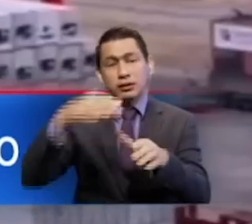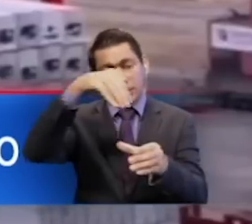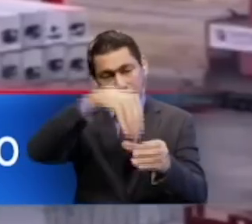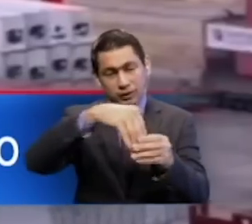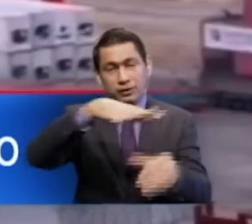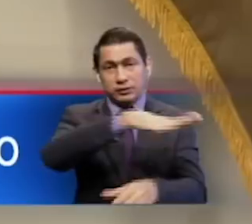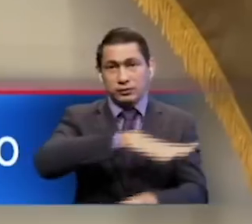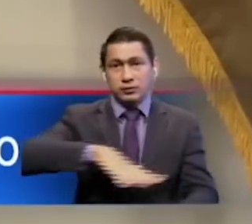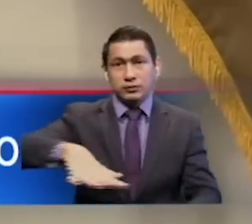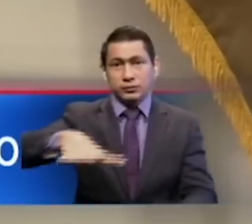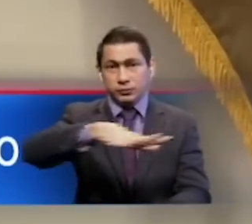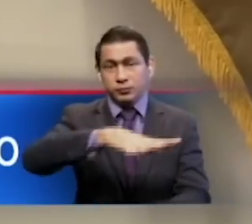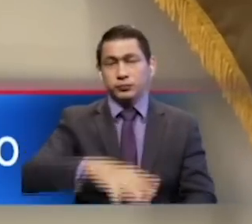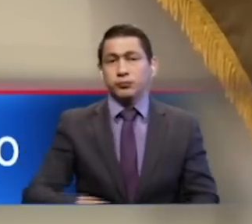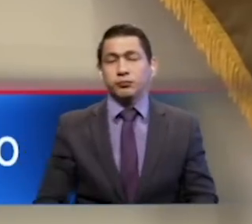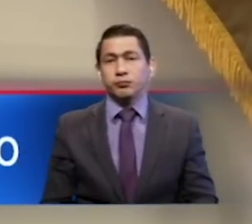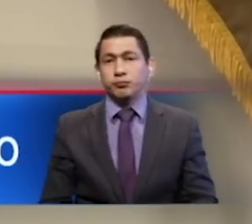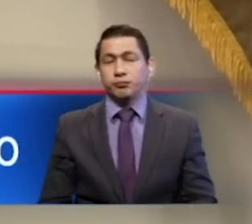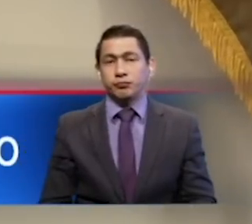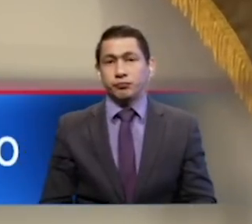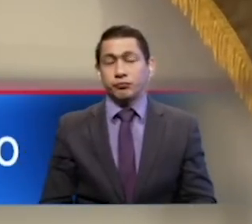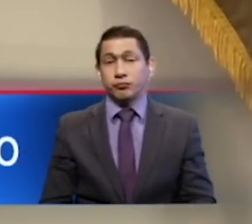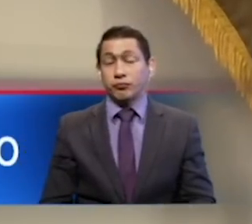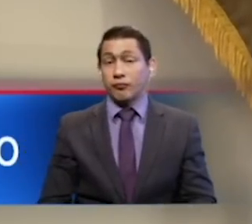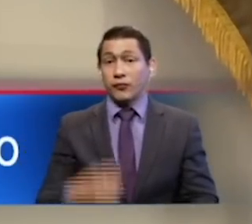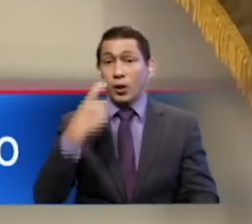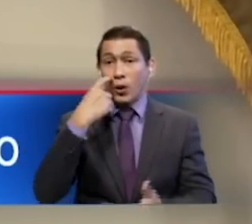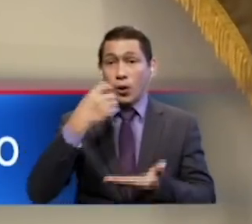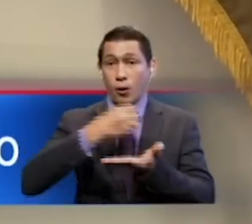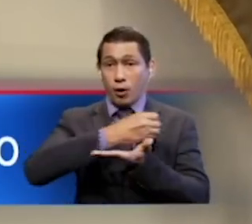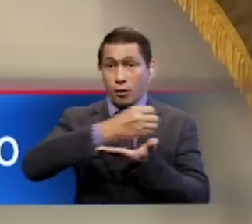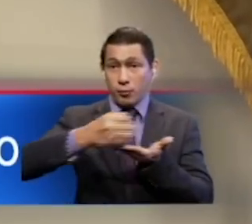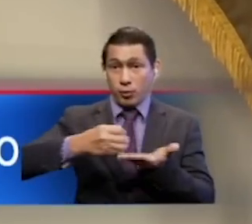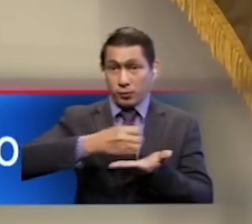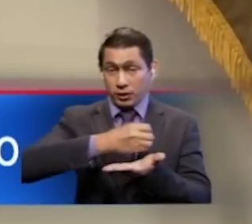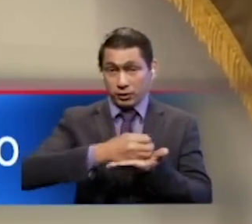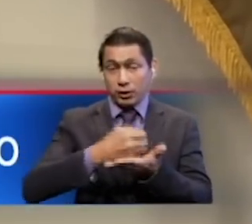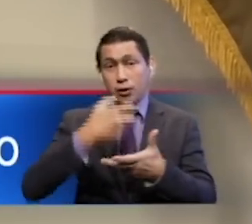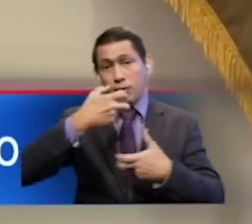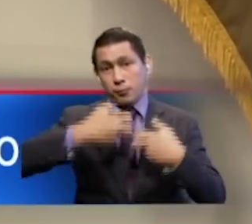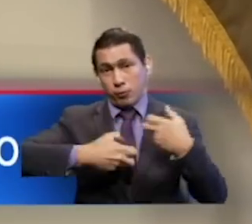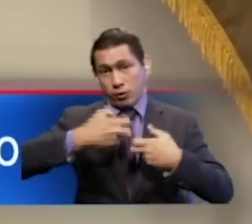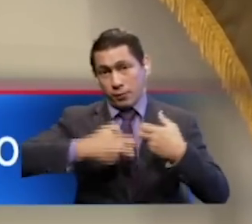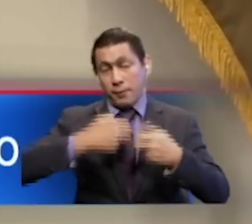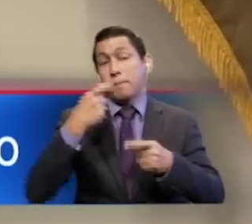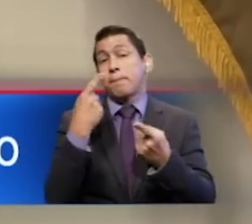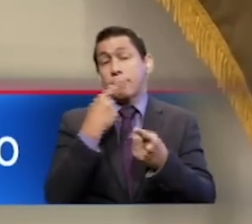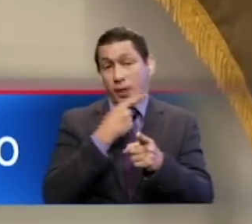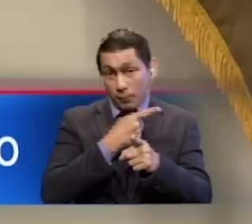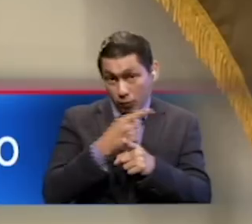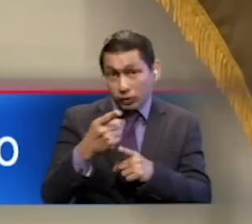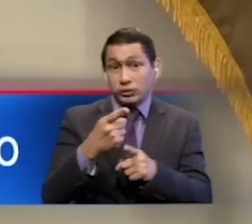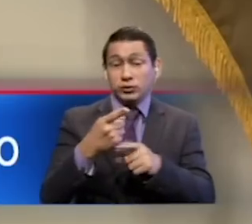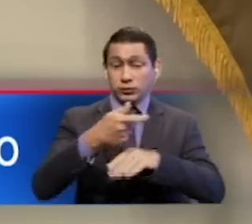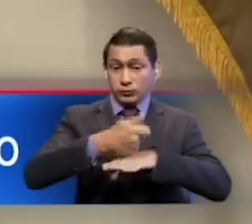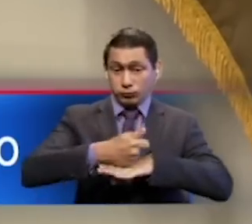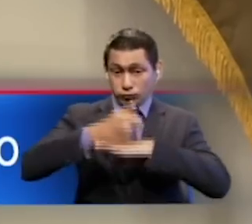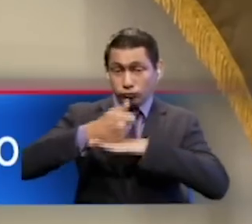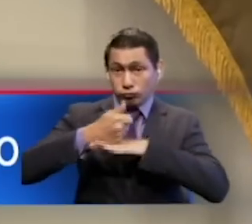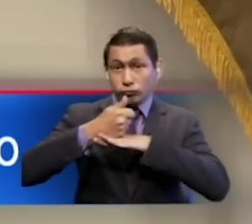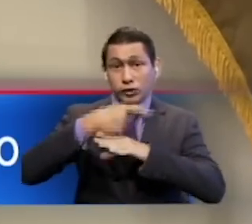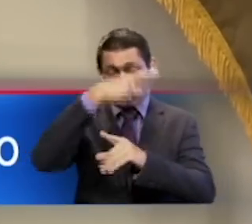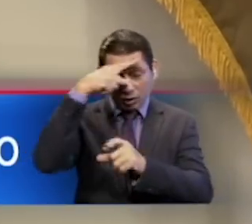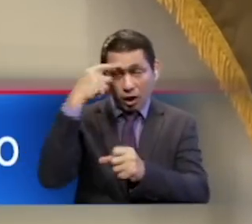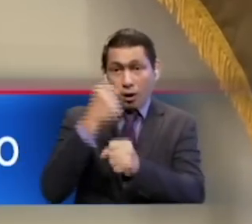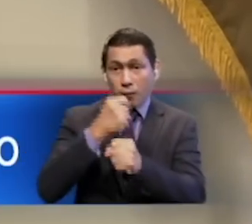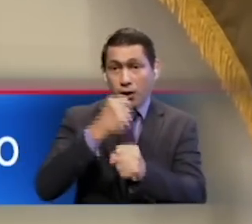este puerto. Solamente en la provincia del Oro, pero es algo que insisto que se está tomando las acciones, activa la alerta, se